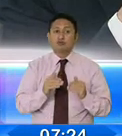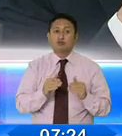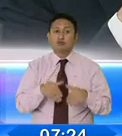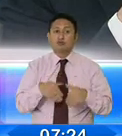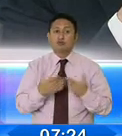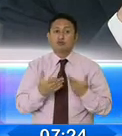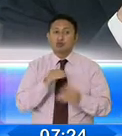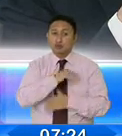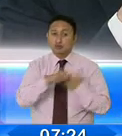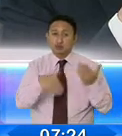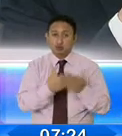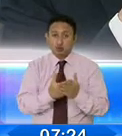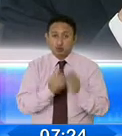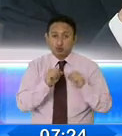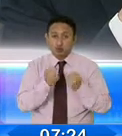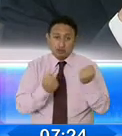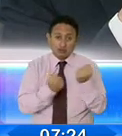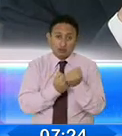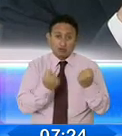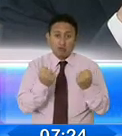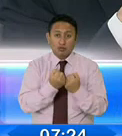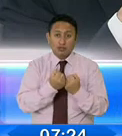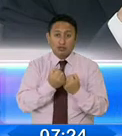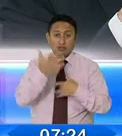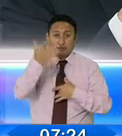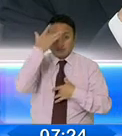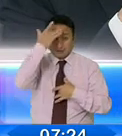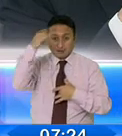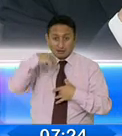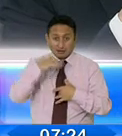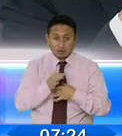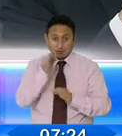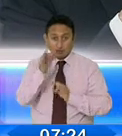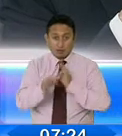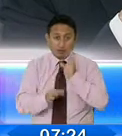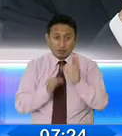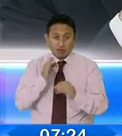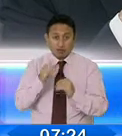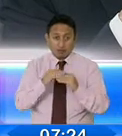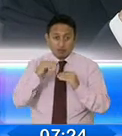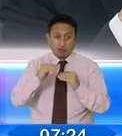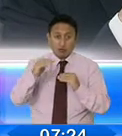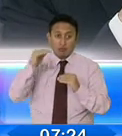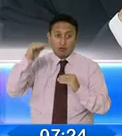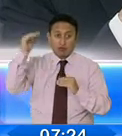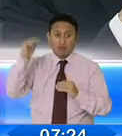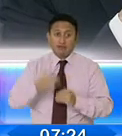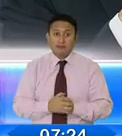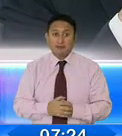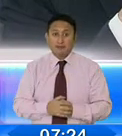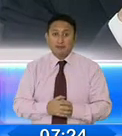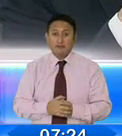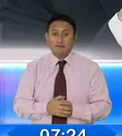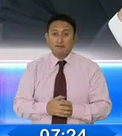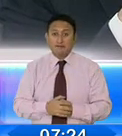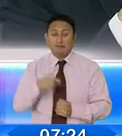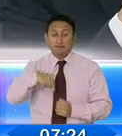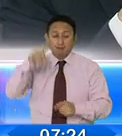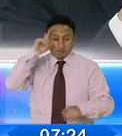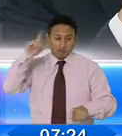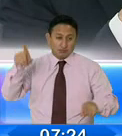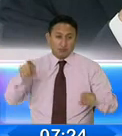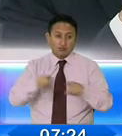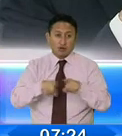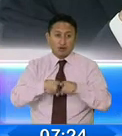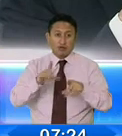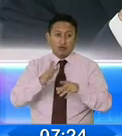el hombro para evitar que los contagios en Quito sigan en ascenso. Y los acuerdos que llegamos el día de